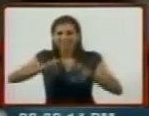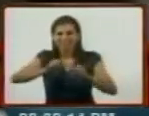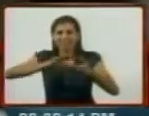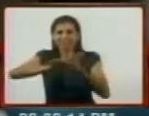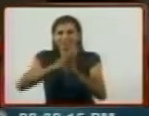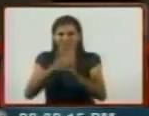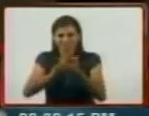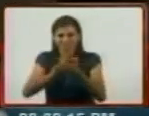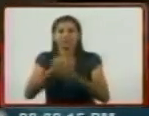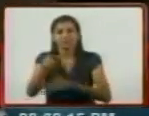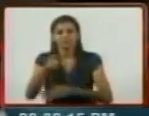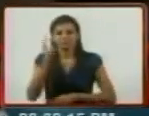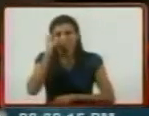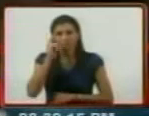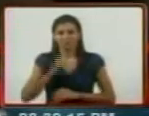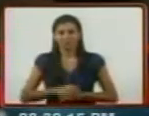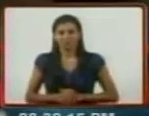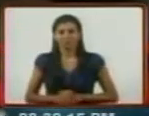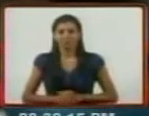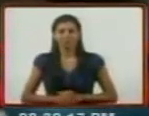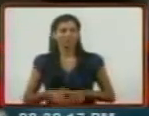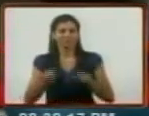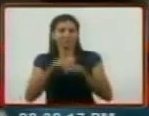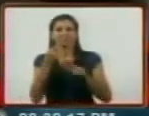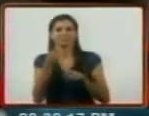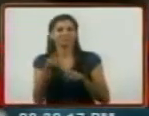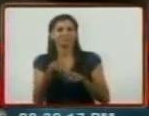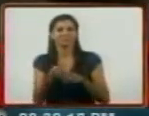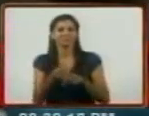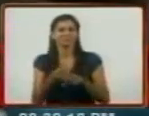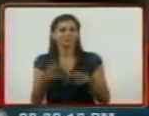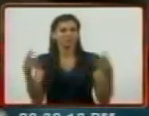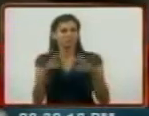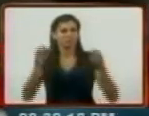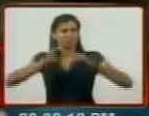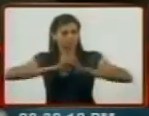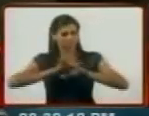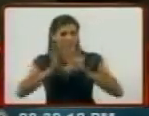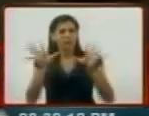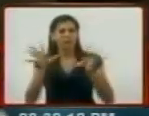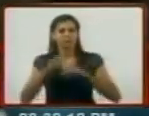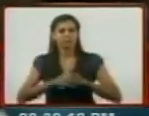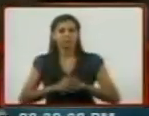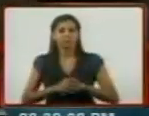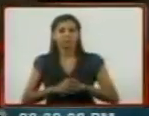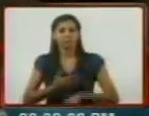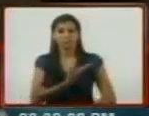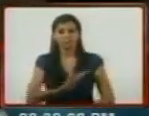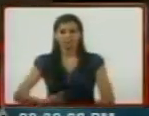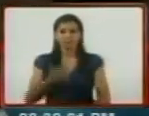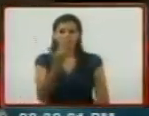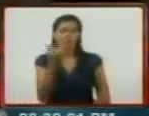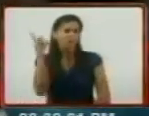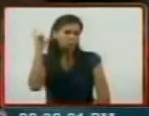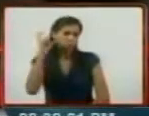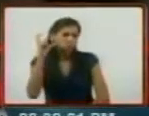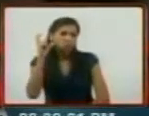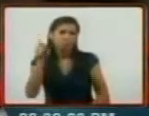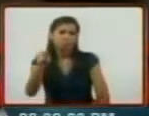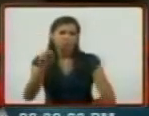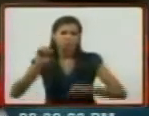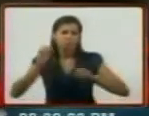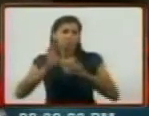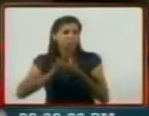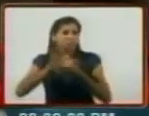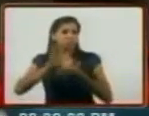precocido. Pero bueno, allí, como les decíamos, una reunión con franqueza, donde el presidente Maduro escuchó con